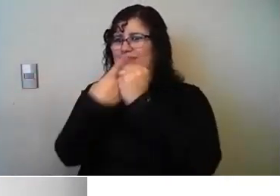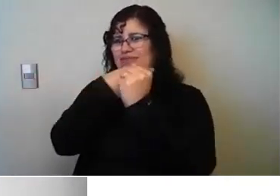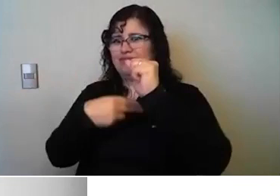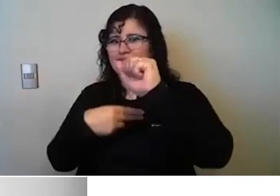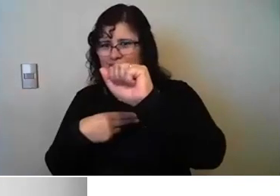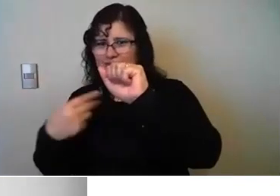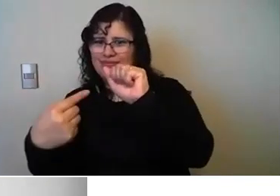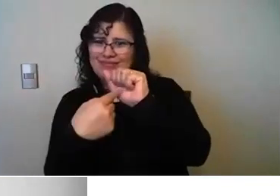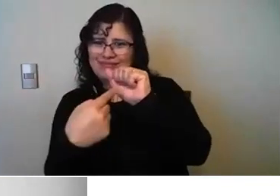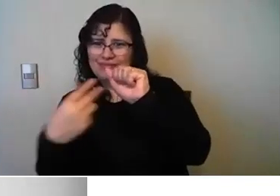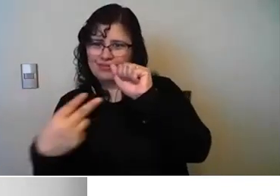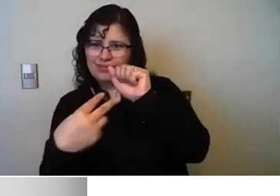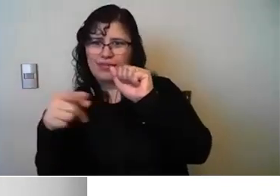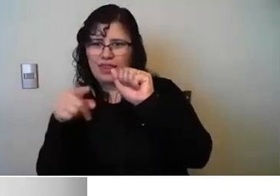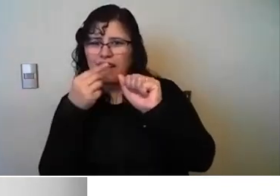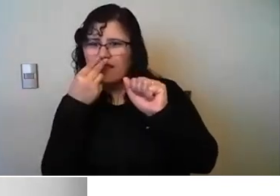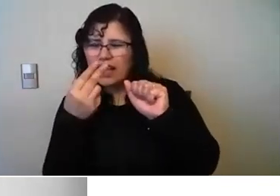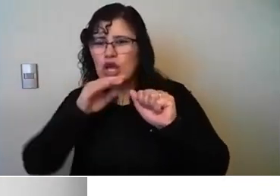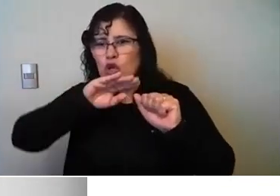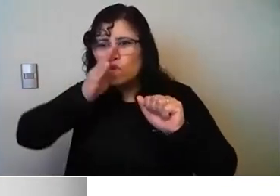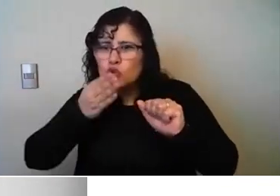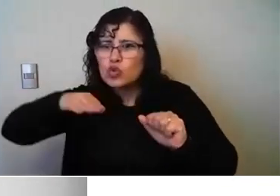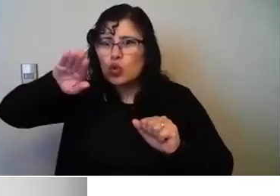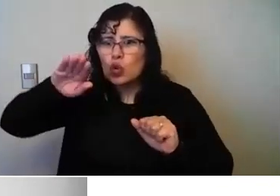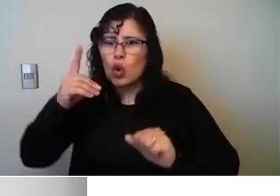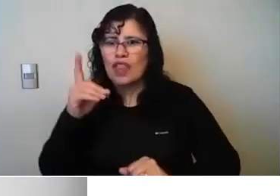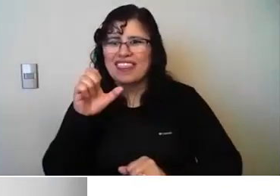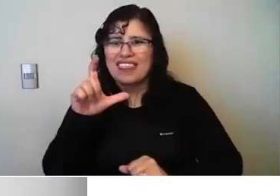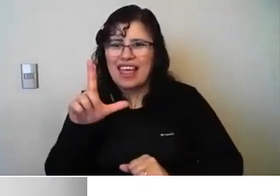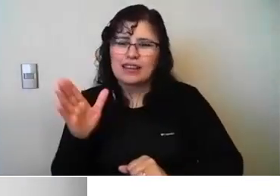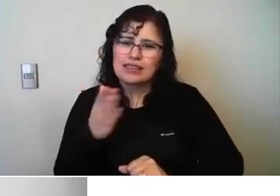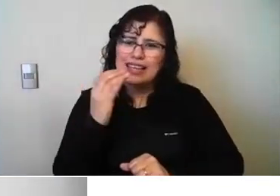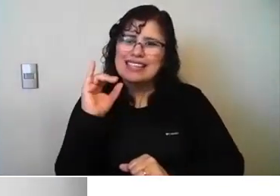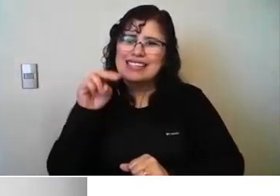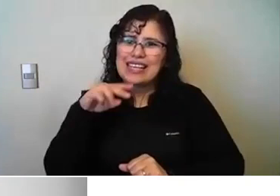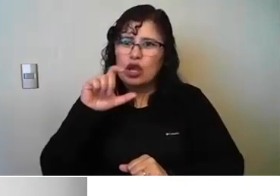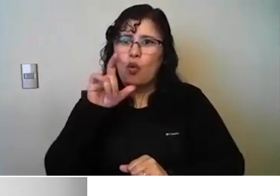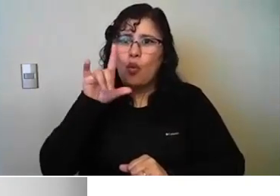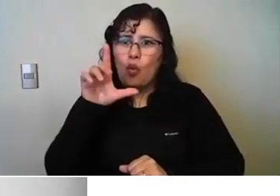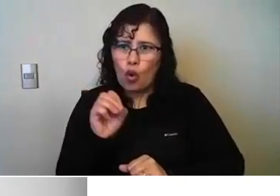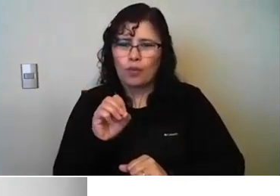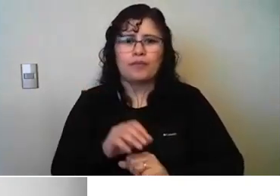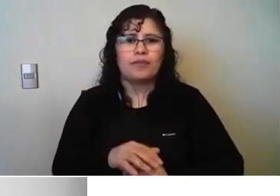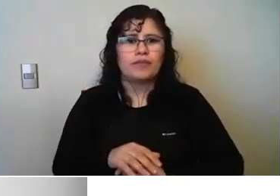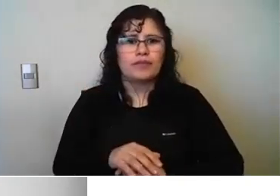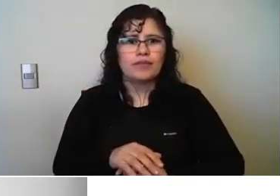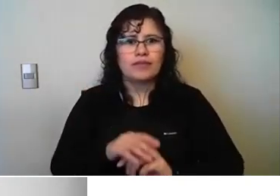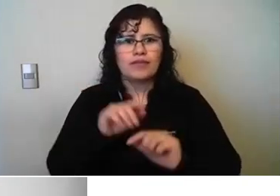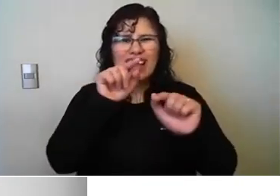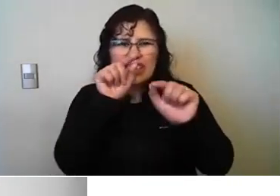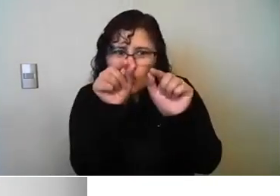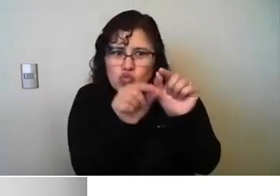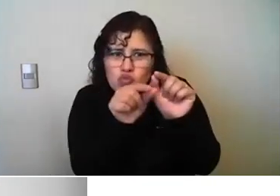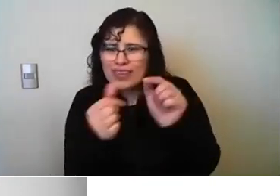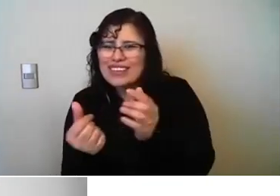cíngulo, esta colateral que viene acá y que es el surco, la extensión de esto, la cara medial,